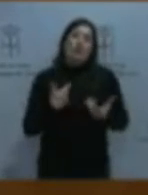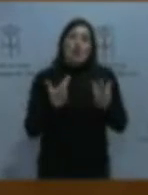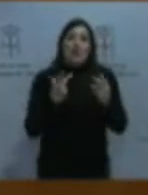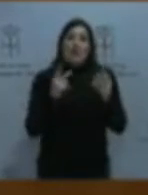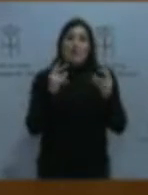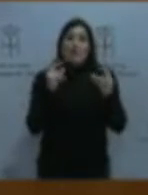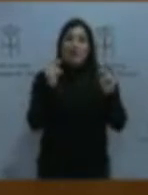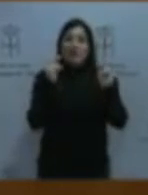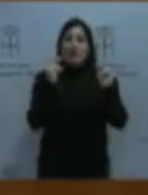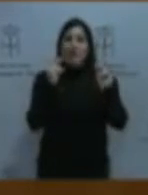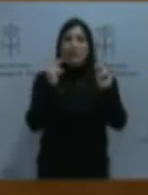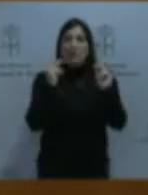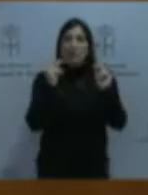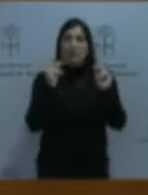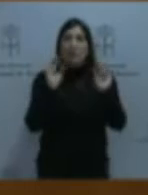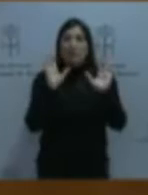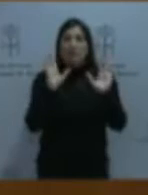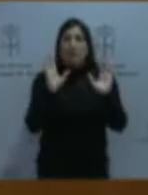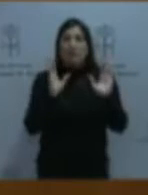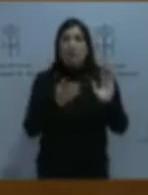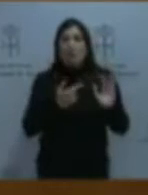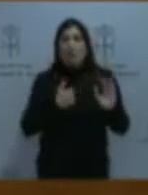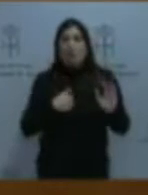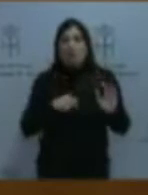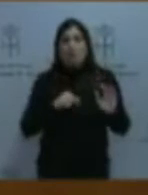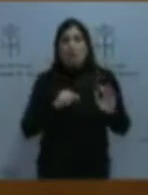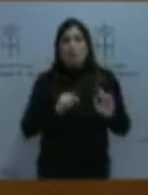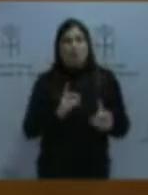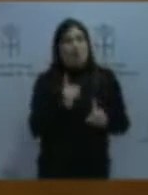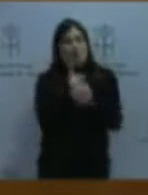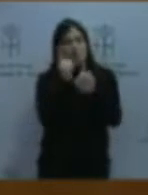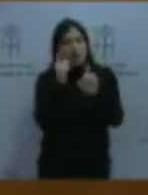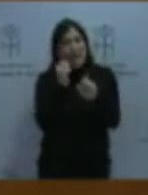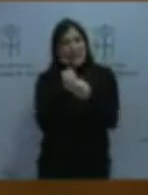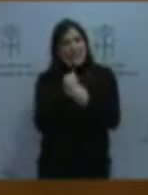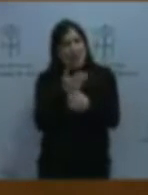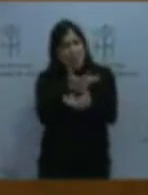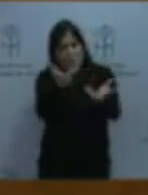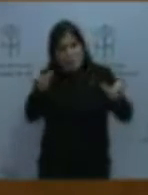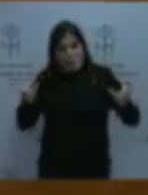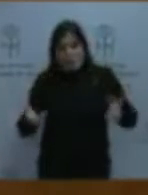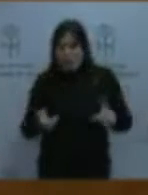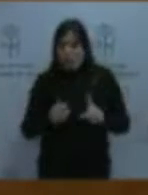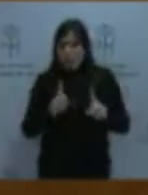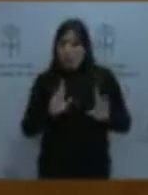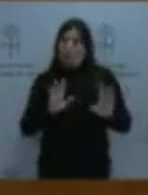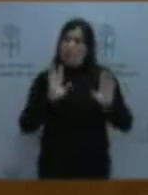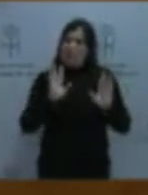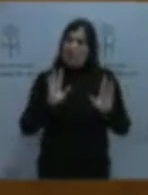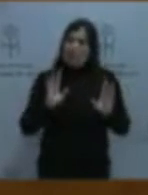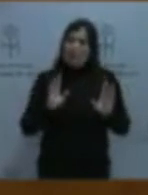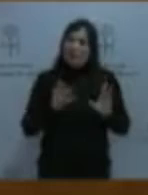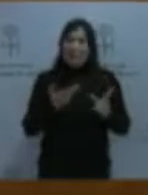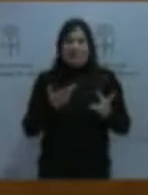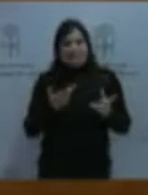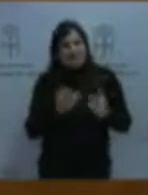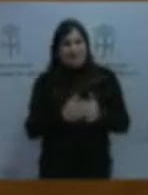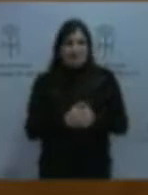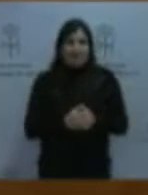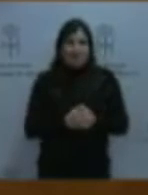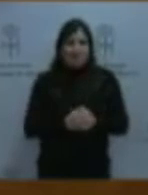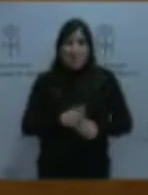al trabajo que hacemos los grupos parlamentarios de esta Cámara, sino un desprecio a los problemas que la ciudadanía trata de poner de